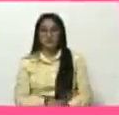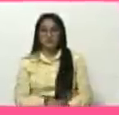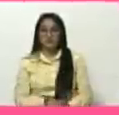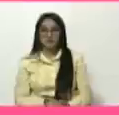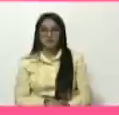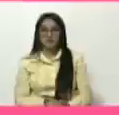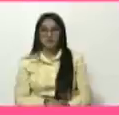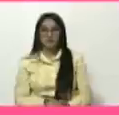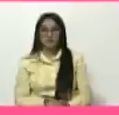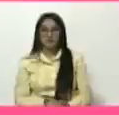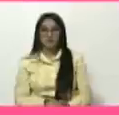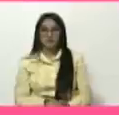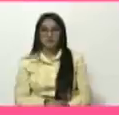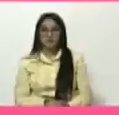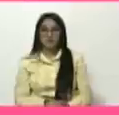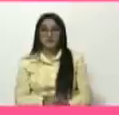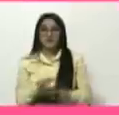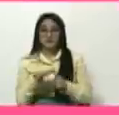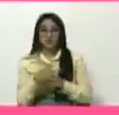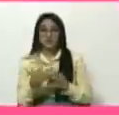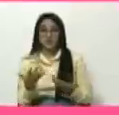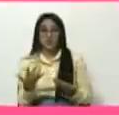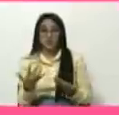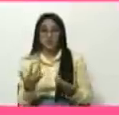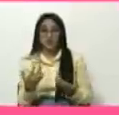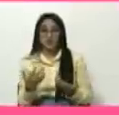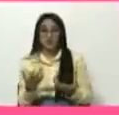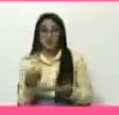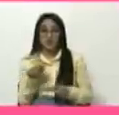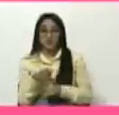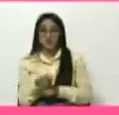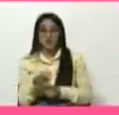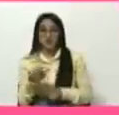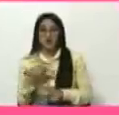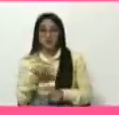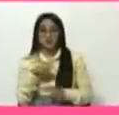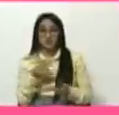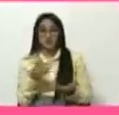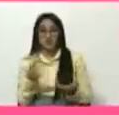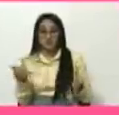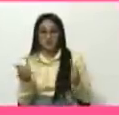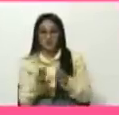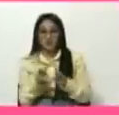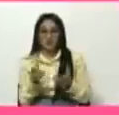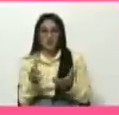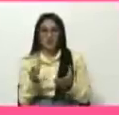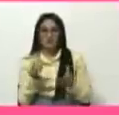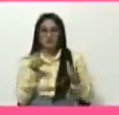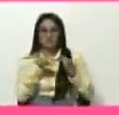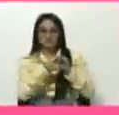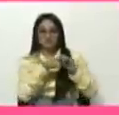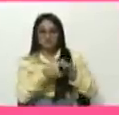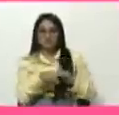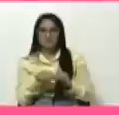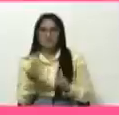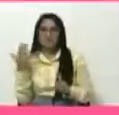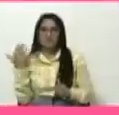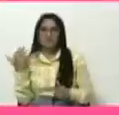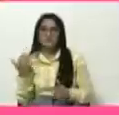las circunstancias nos obligaron a entrar en esa fase de reunirnos en los cuarteles cuando tenía su edad.